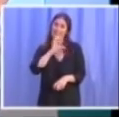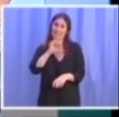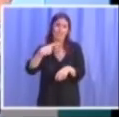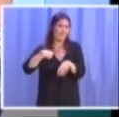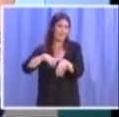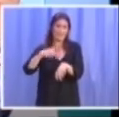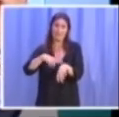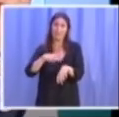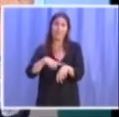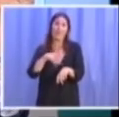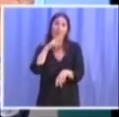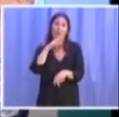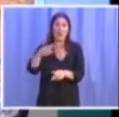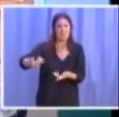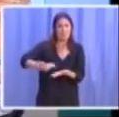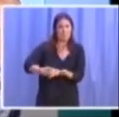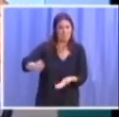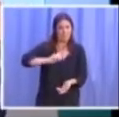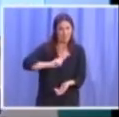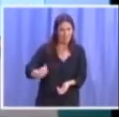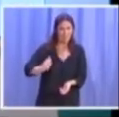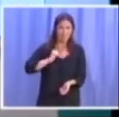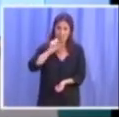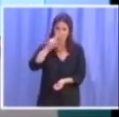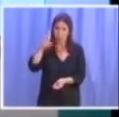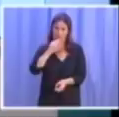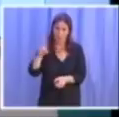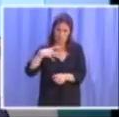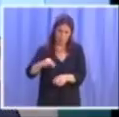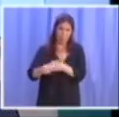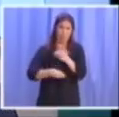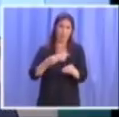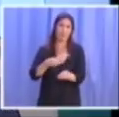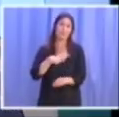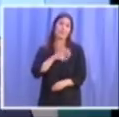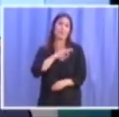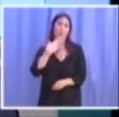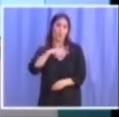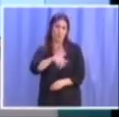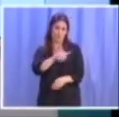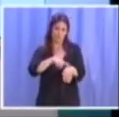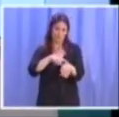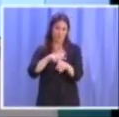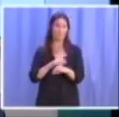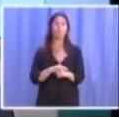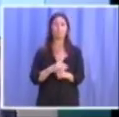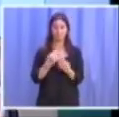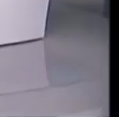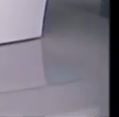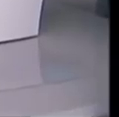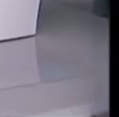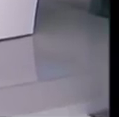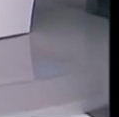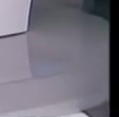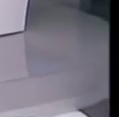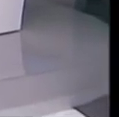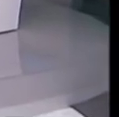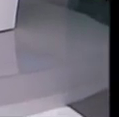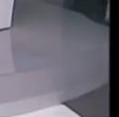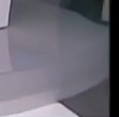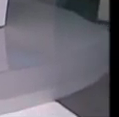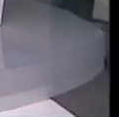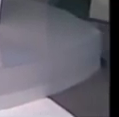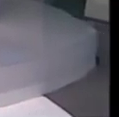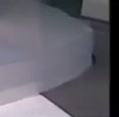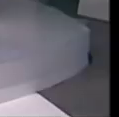no lo ha hecho. Ahora nos pide una oportunidad, 12 años ha tenido para hacerlo. Señor Cuenca, su turno. Muchas gracias. Yo entiendo, señor Pérez,